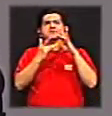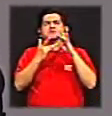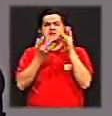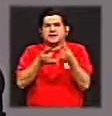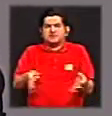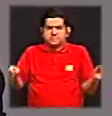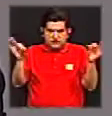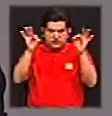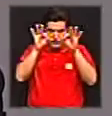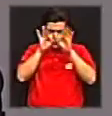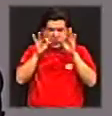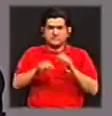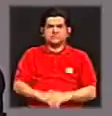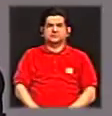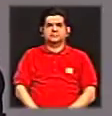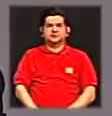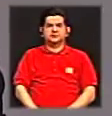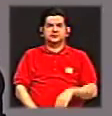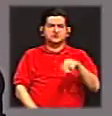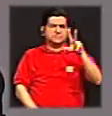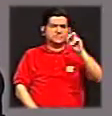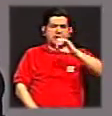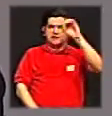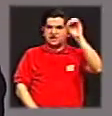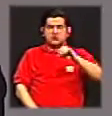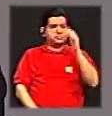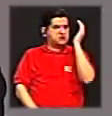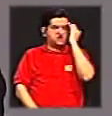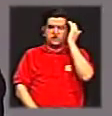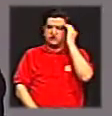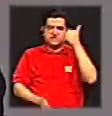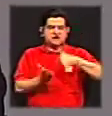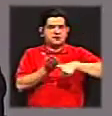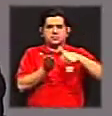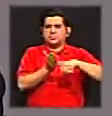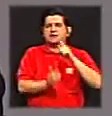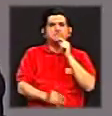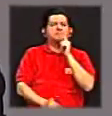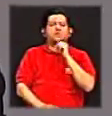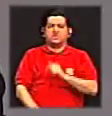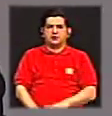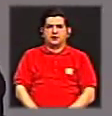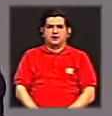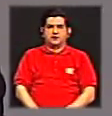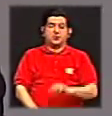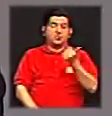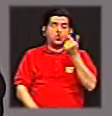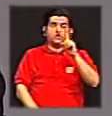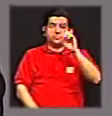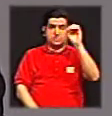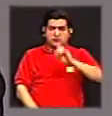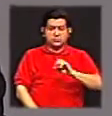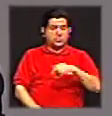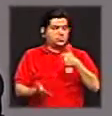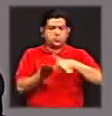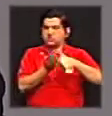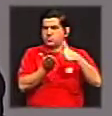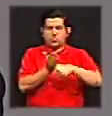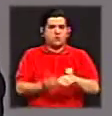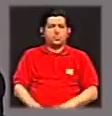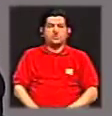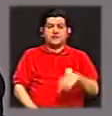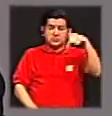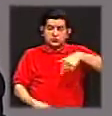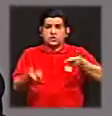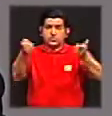importancia es que aproximadamente el 30% no sabe por quién votar. Y además hay un 11% que no votaría si las elecciones